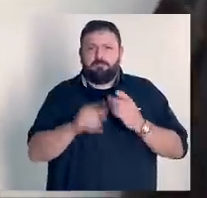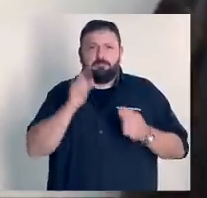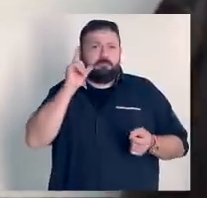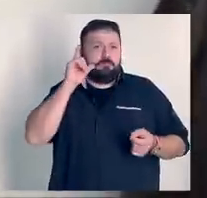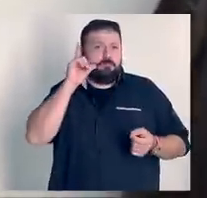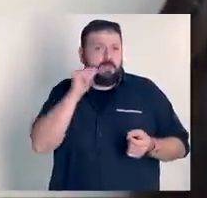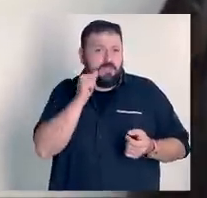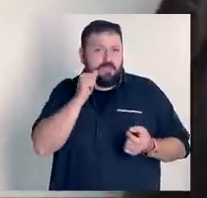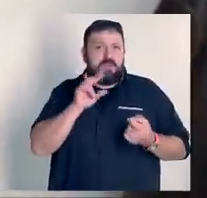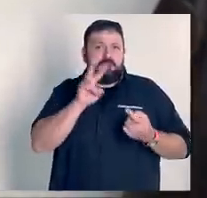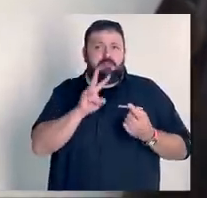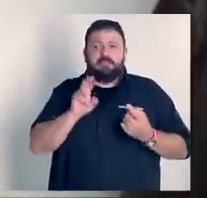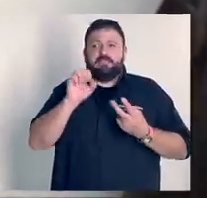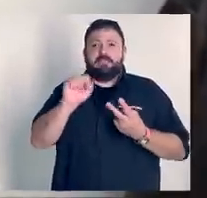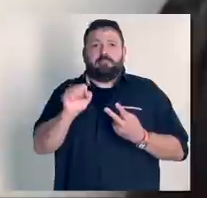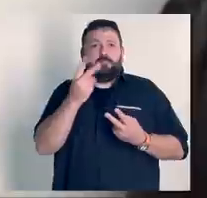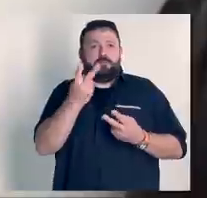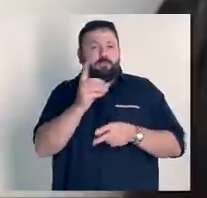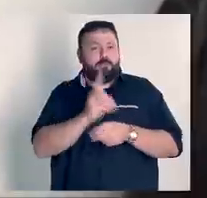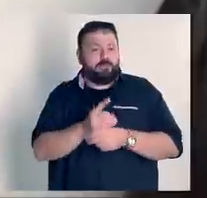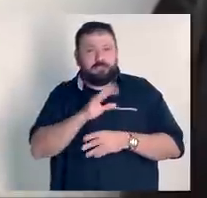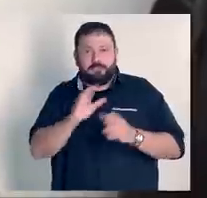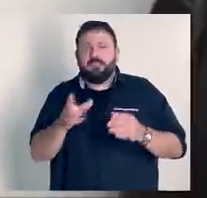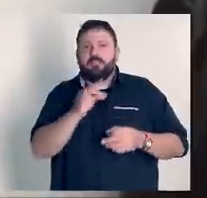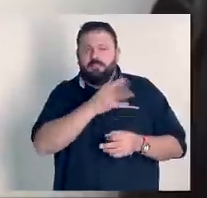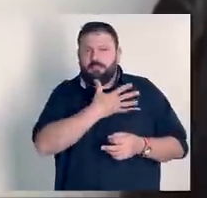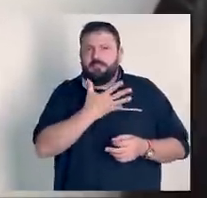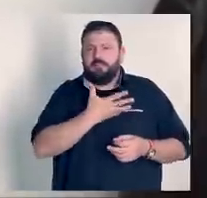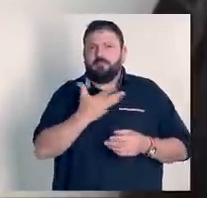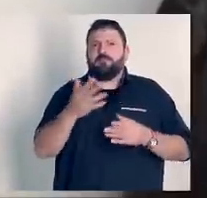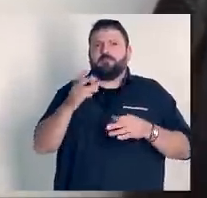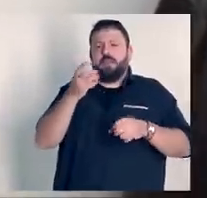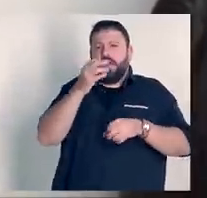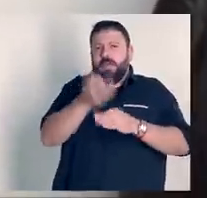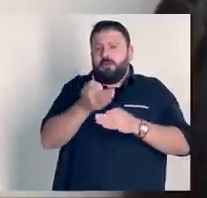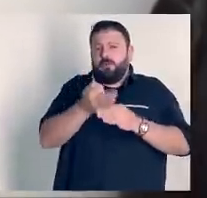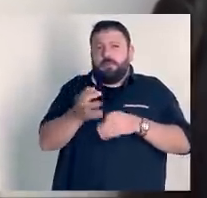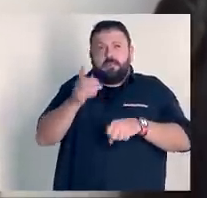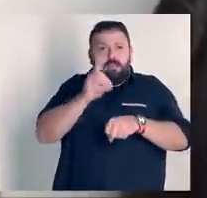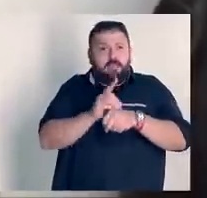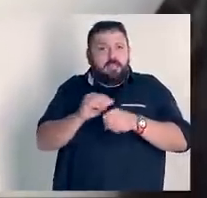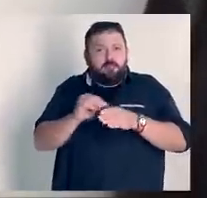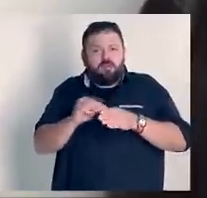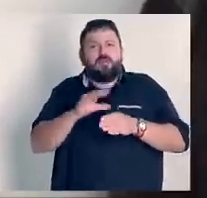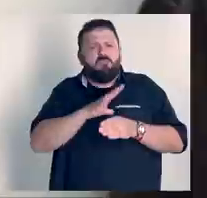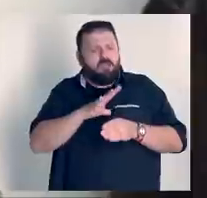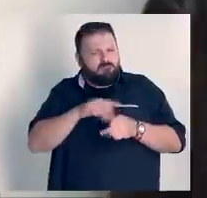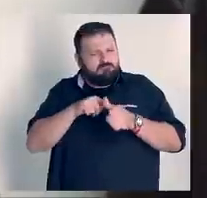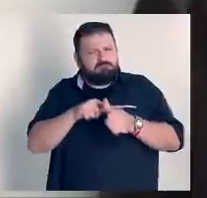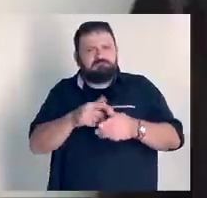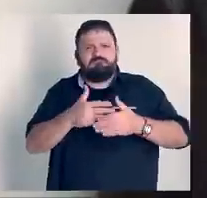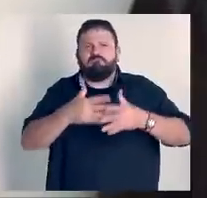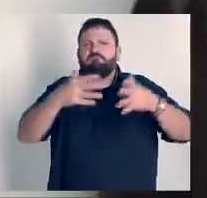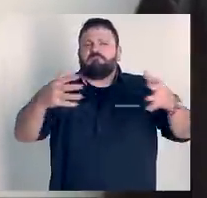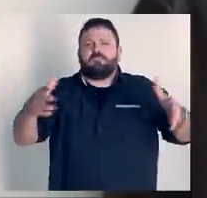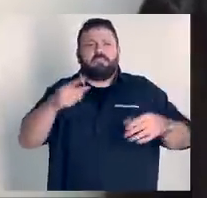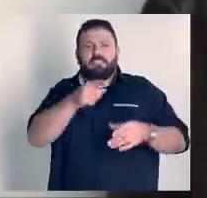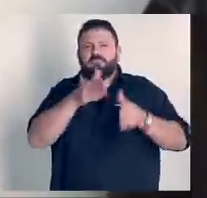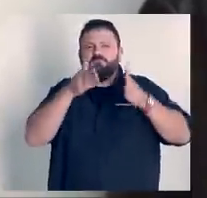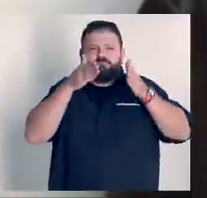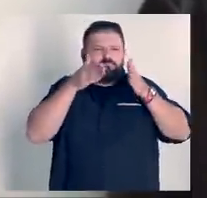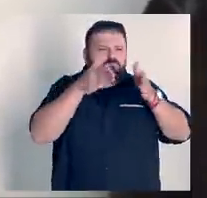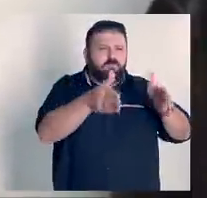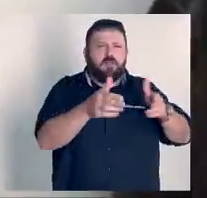posible. Y generemos, obviamente, no solamente el tráfico que tuvimos en Día Morado, sino todavía más. Totalmente enfocado a negocios, a